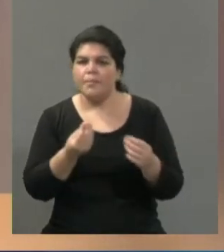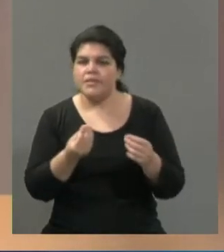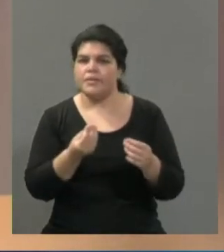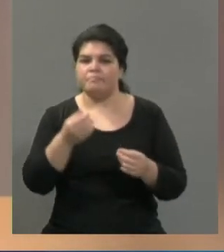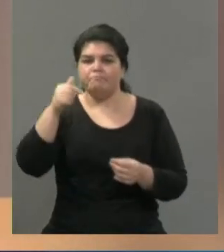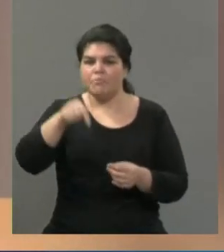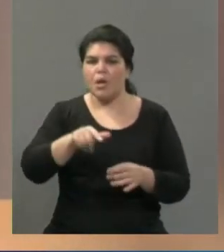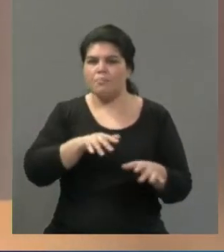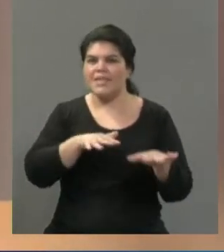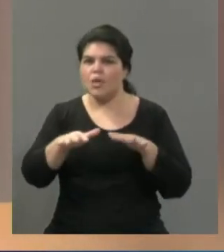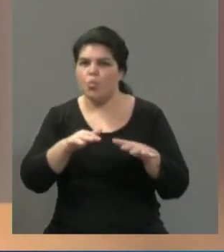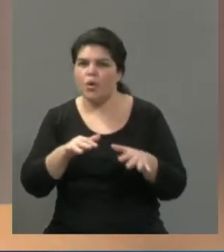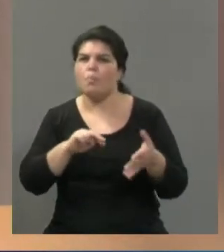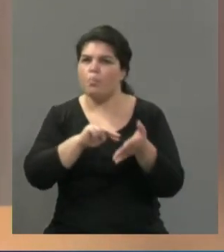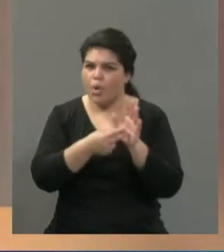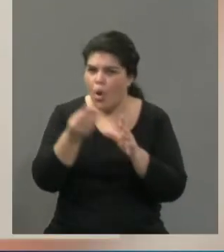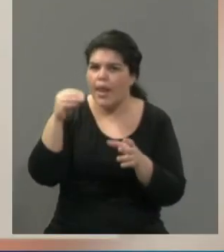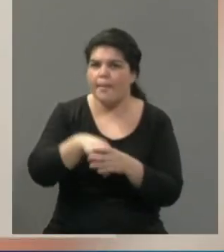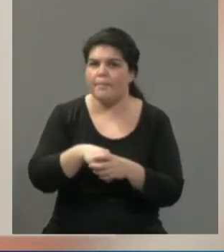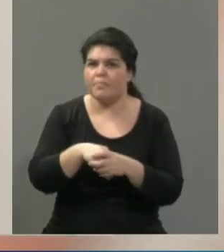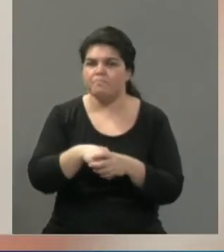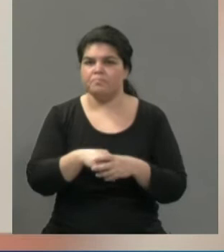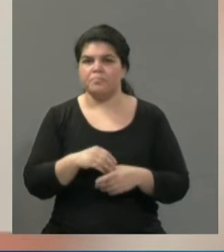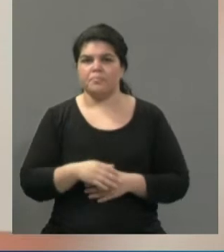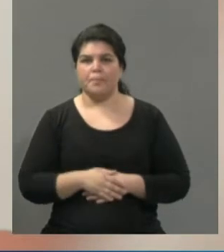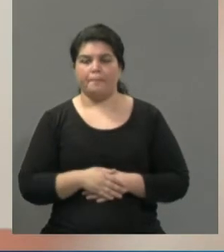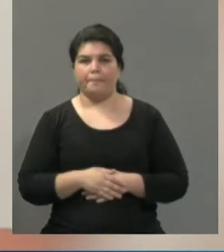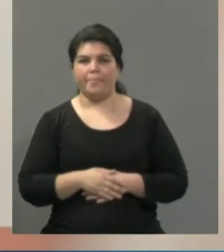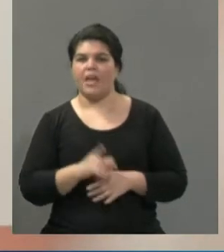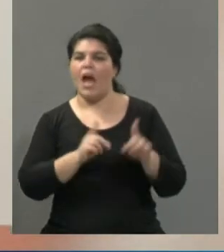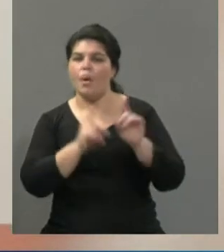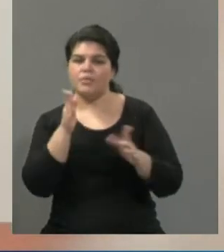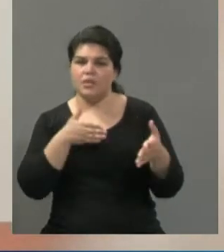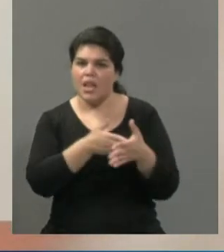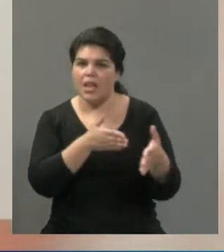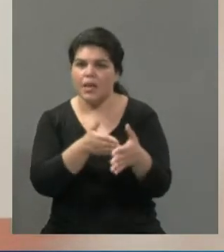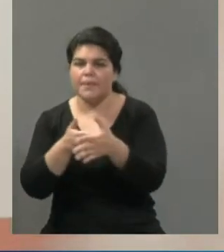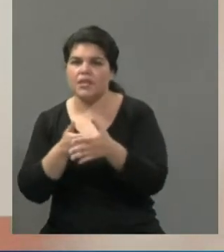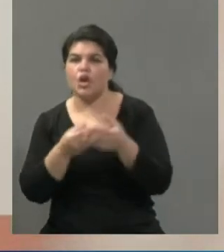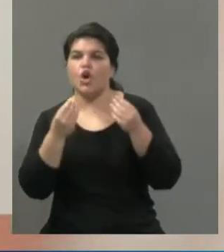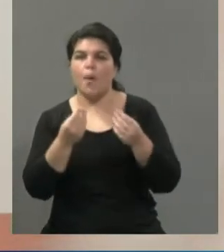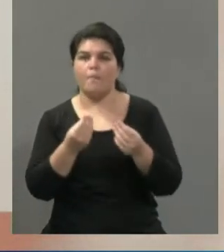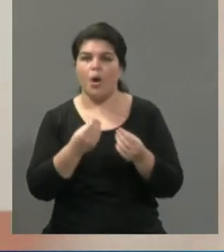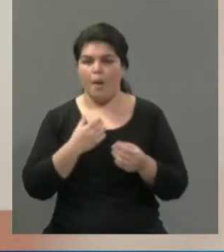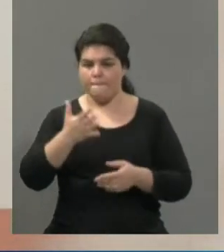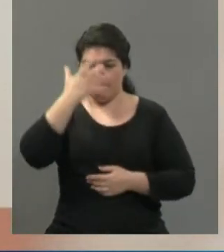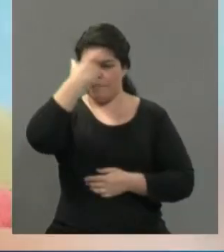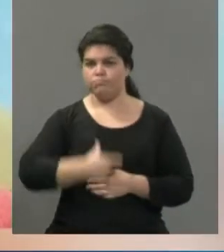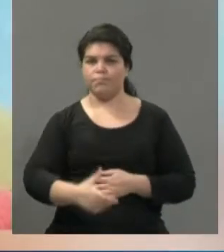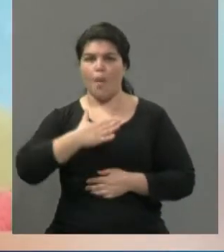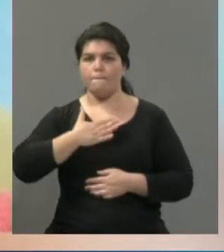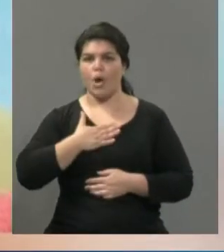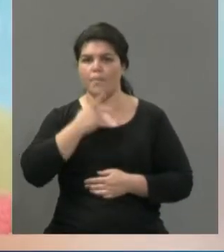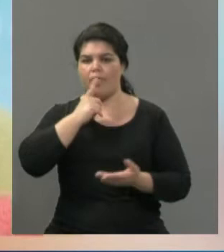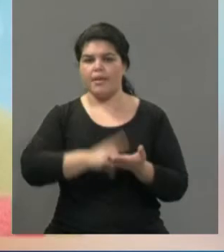parece no existir, al menos legalmente, ¿no? El límite muchas veces termina siendo la autocensura y la autoexclusión de las mujeres y de